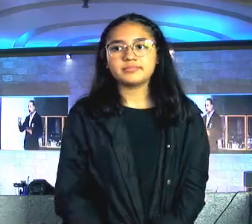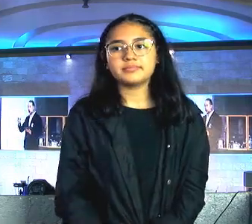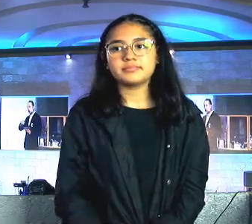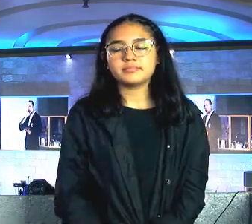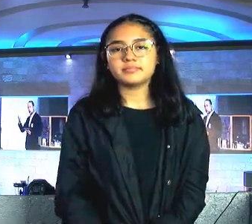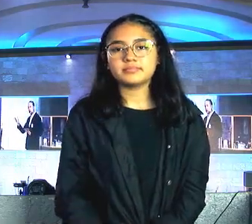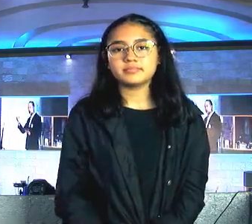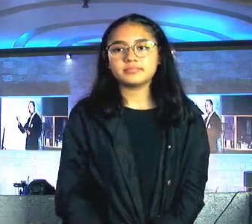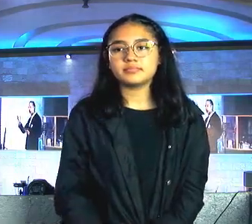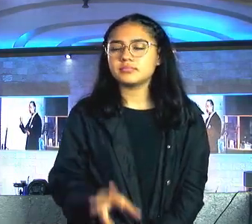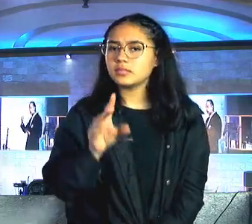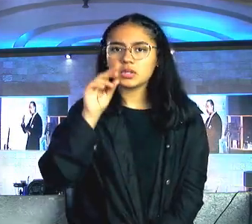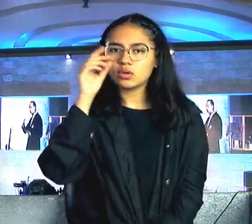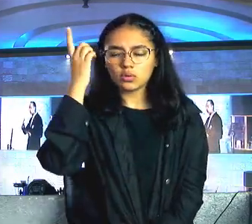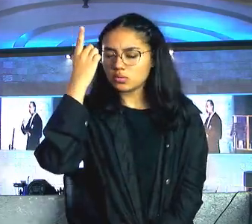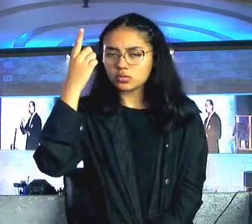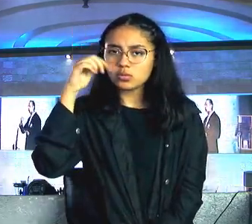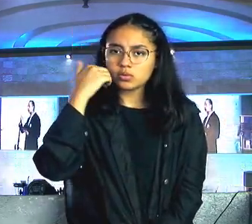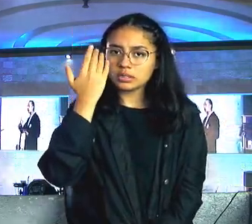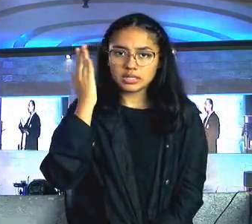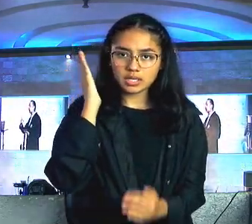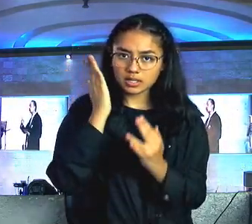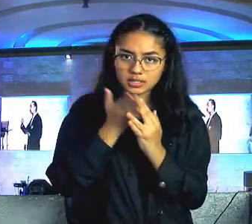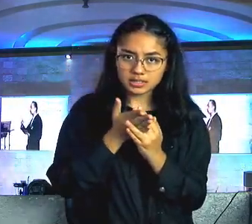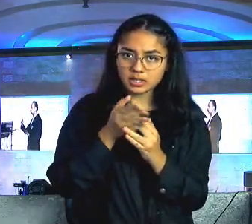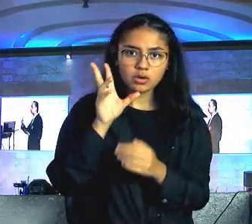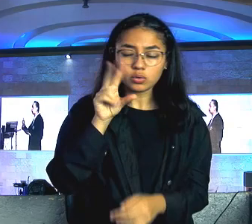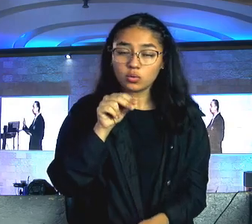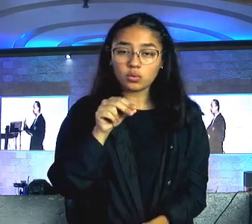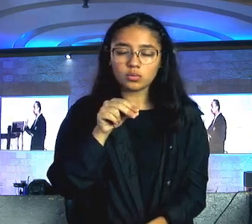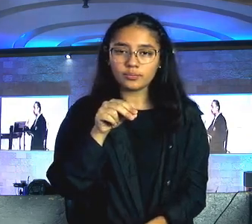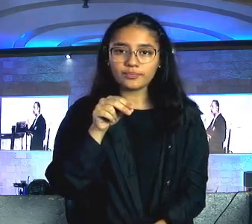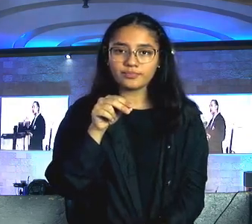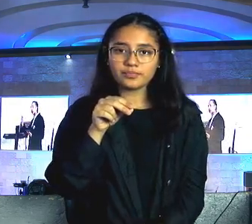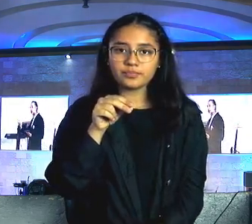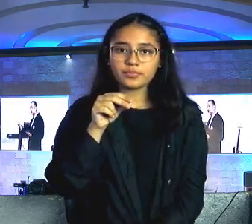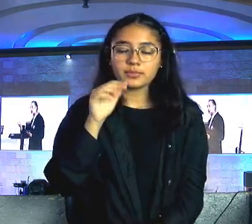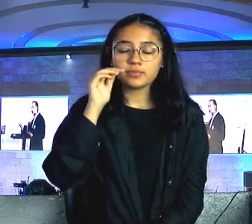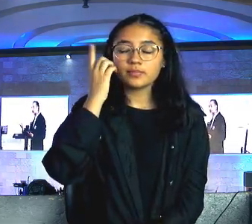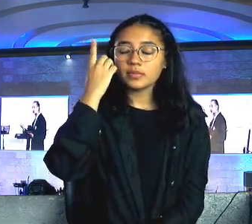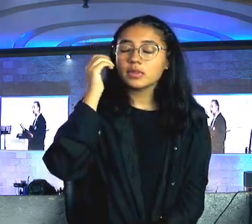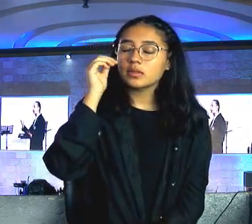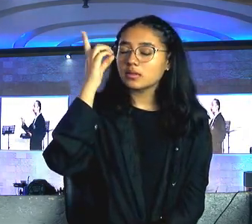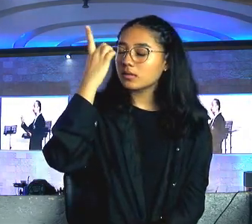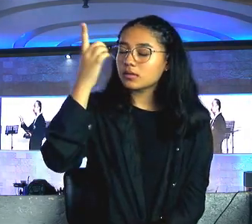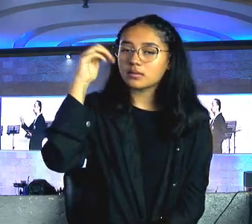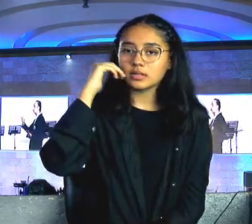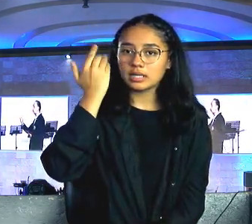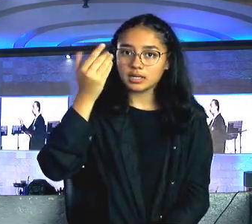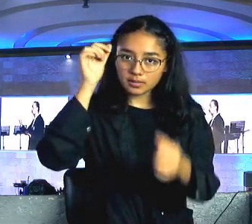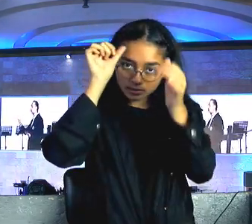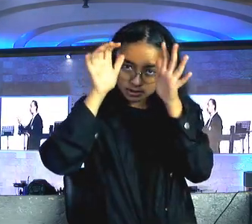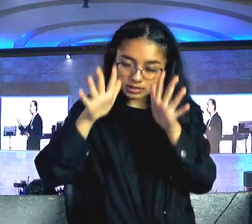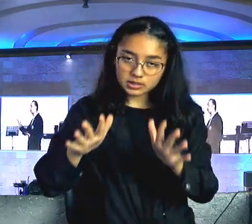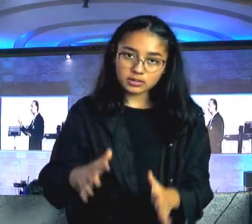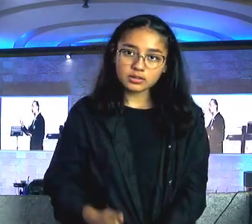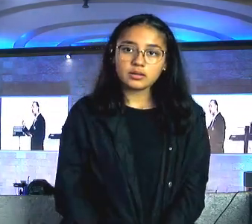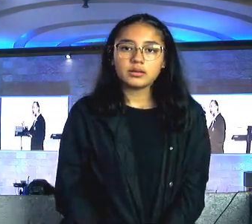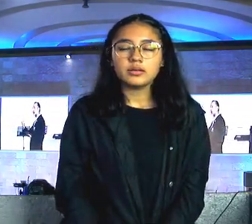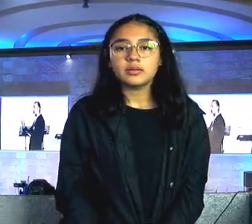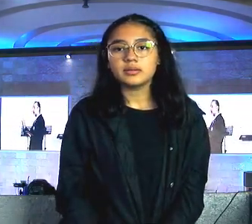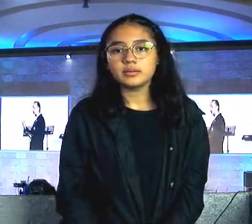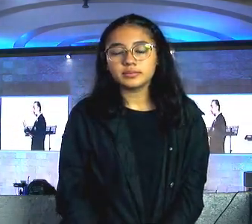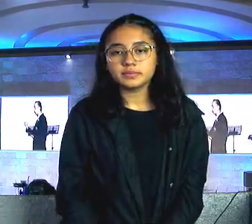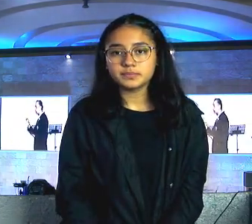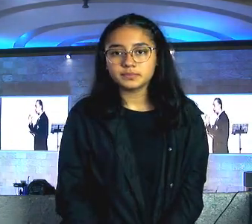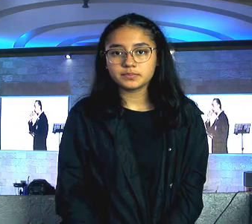Y no es que Dios quisiera castigarlo. ¿Qué quería hacer Dios? Bendecirlo. ¿Qué quiere hacer Dios contigo?